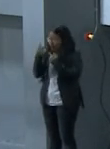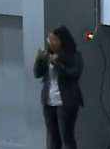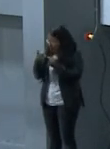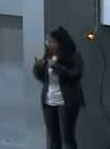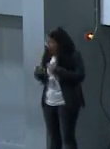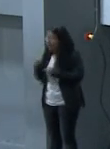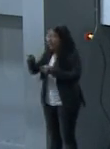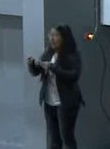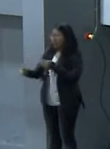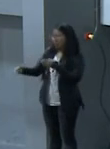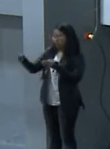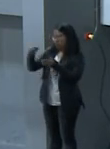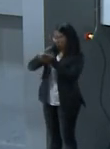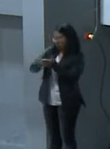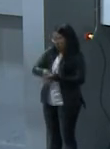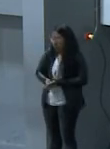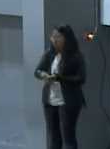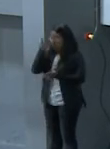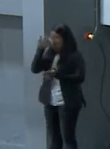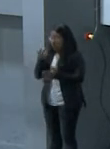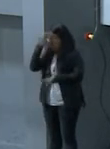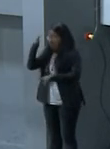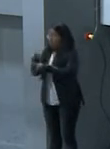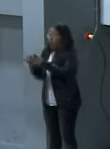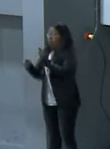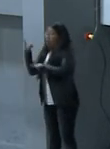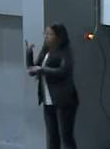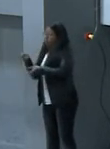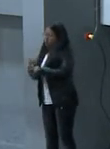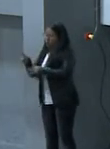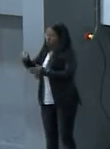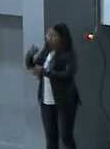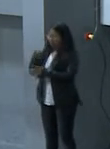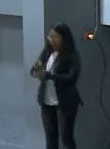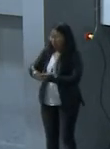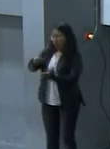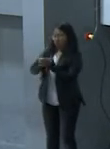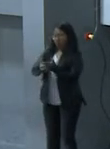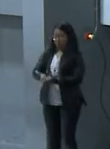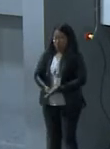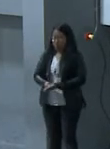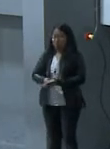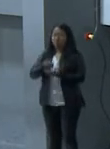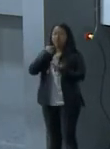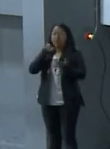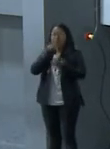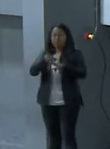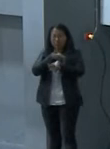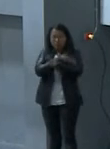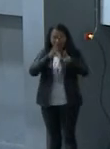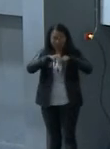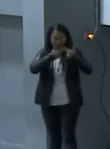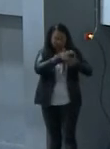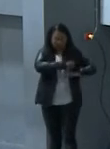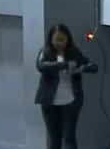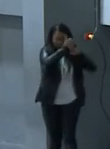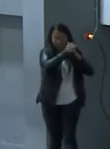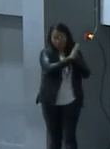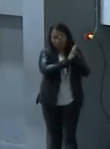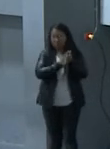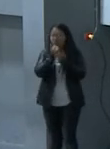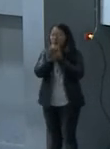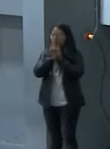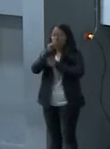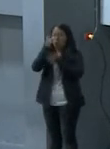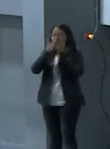podemos inventar otras cosas para, con ese rubro. Sin embargo, en esa reunión, y el reto lo había mencionado, ¿sí?, algunas cuentas que